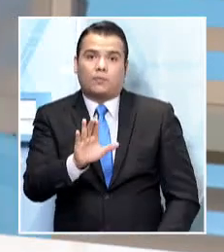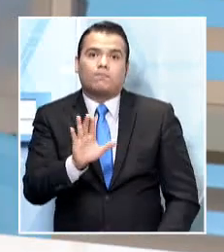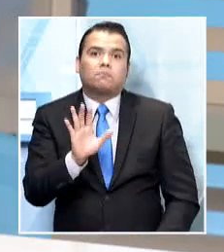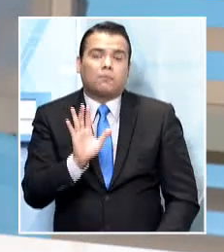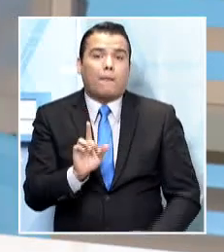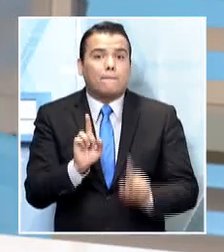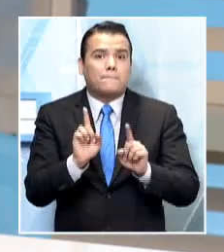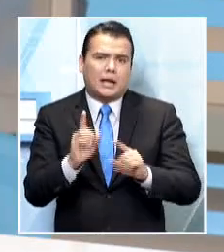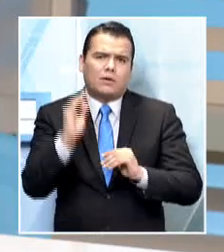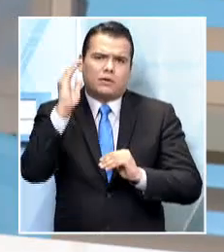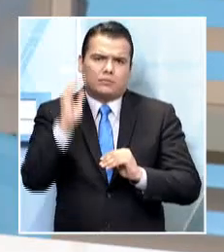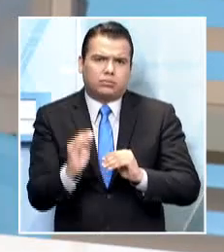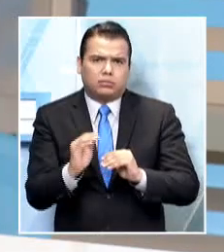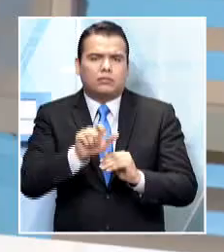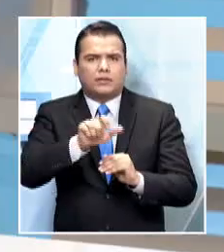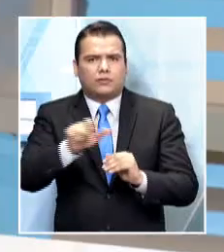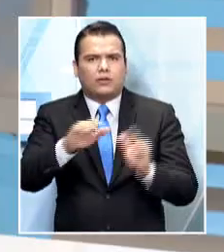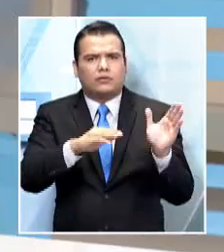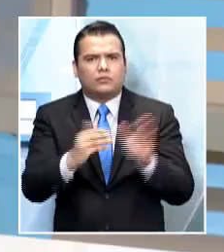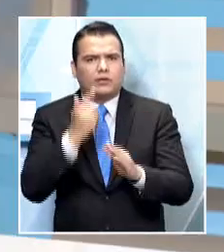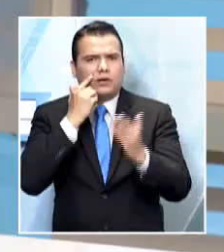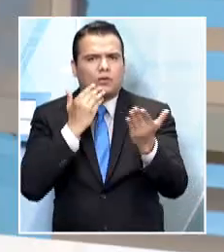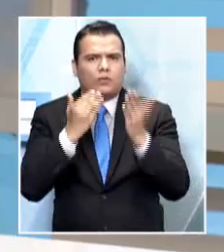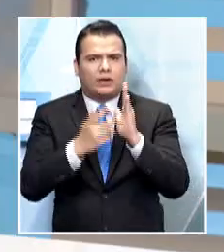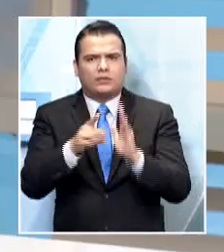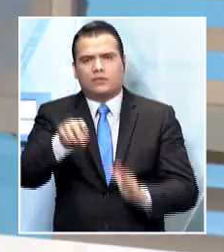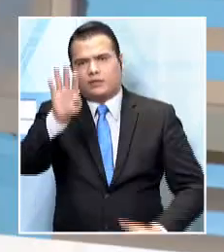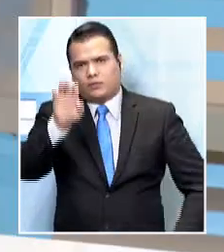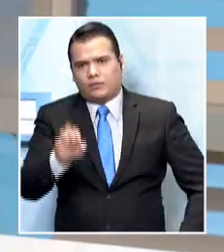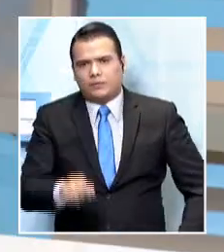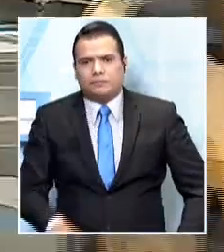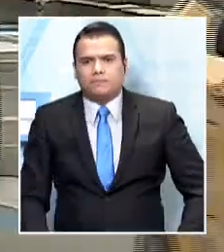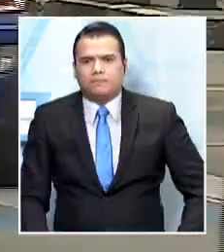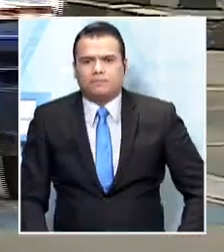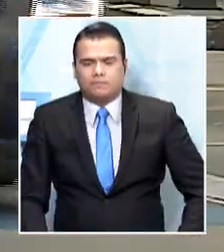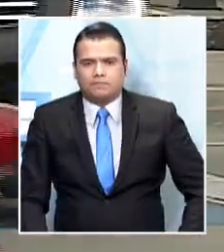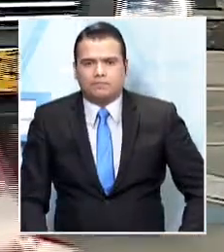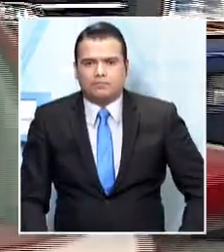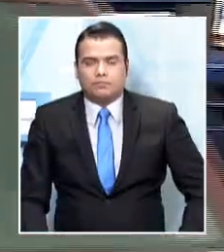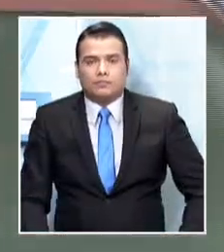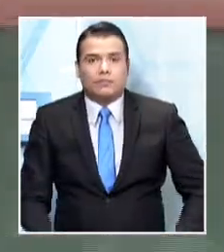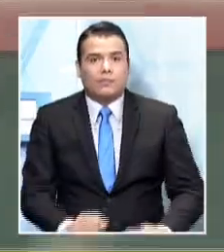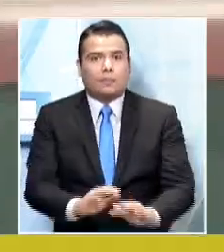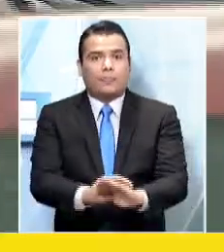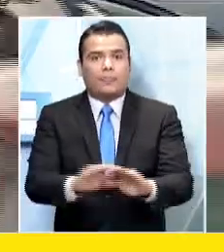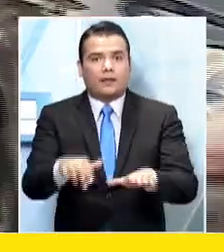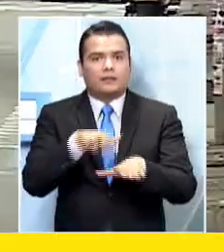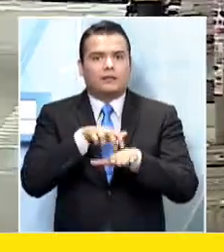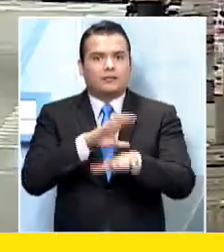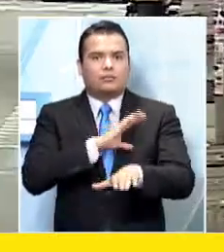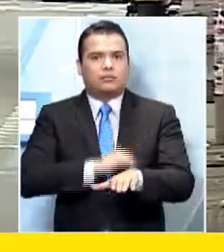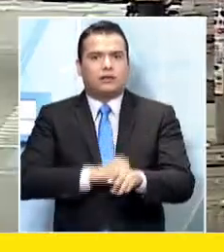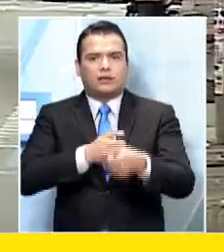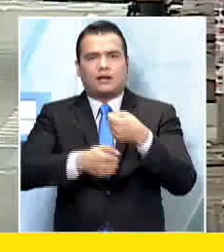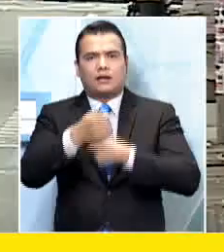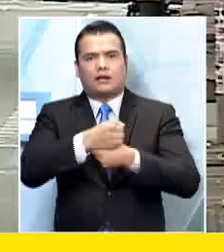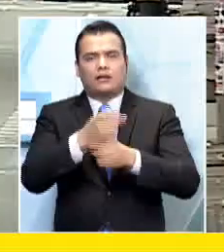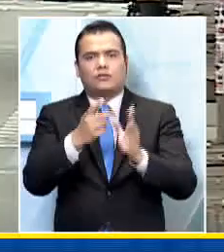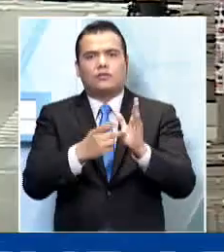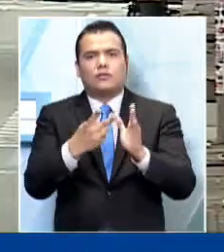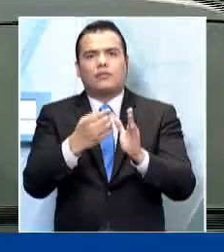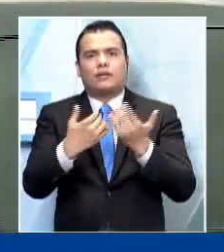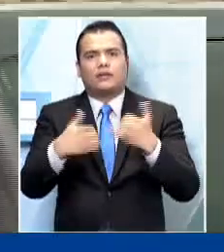tuvo una reducción en el número de muertes con respecto al 2019. El balance de la movilidad en Cali durante el año 2020 fue